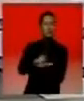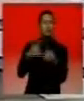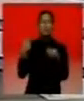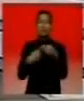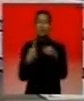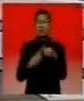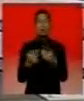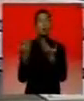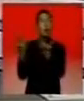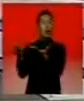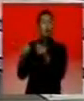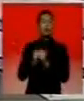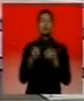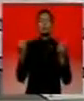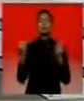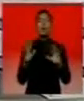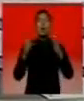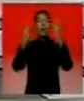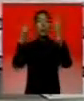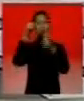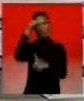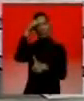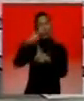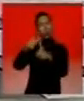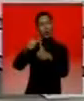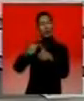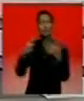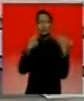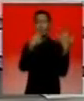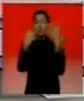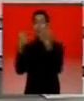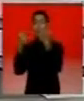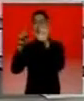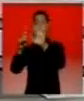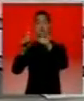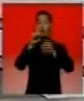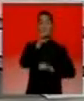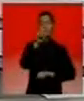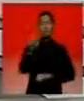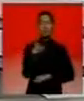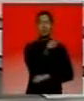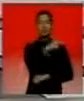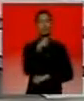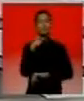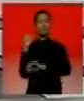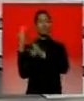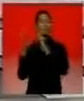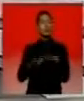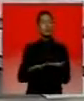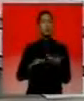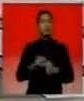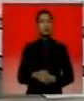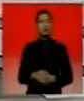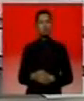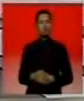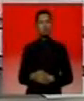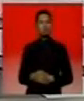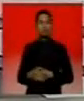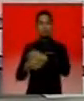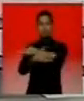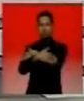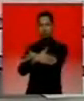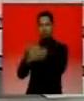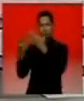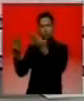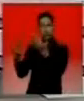realiza una emotiva ceremonia en memoria de las 661 víctimas del terremoto. Sí, Diana, saludamos a Rommel Garzón. Muy